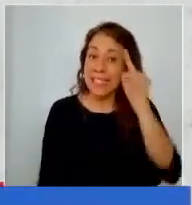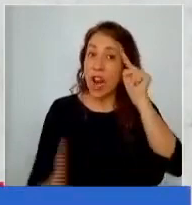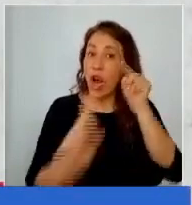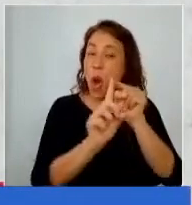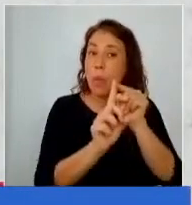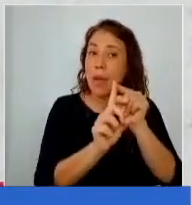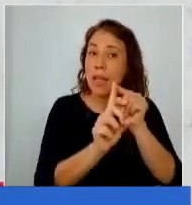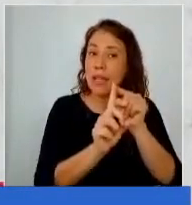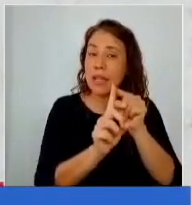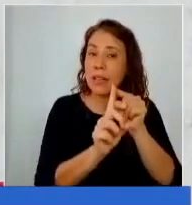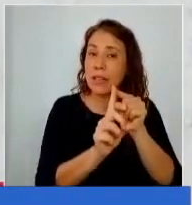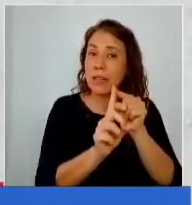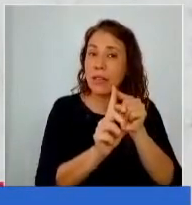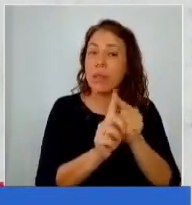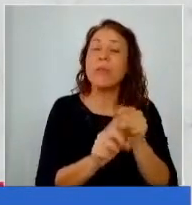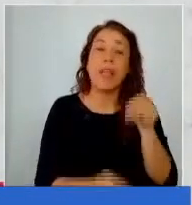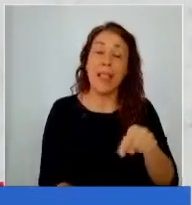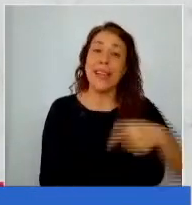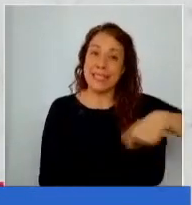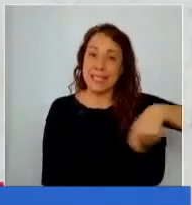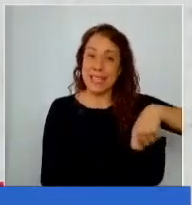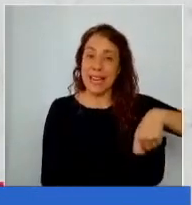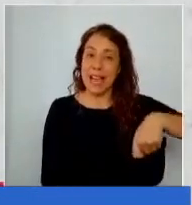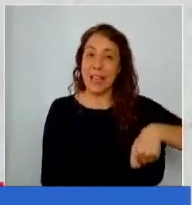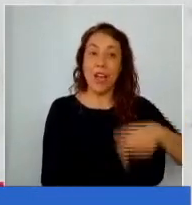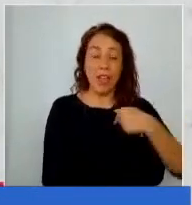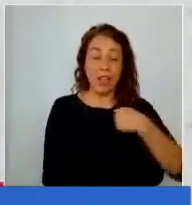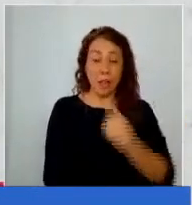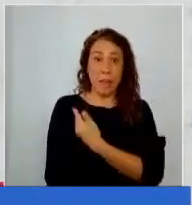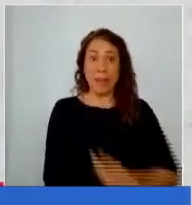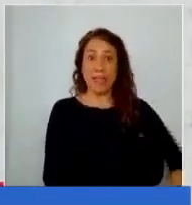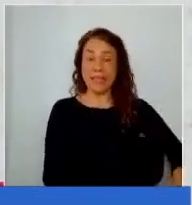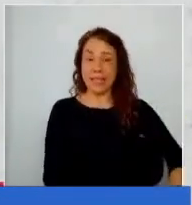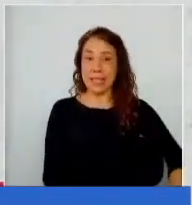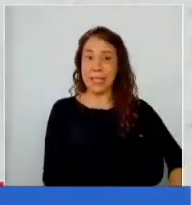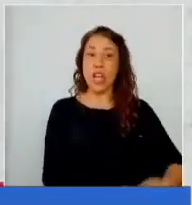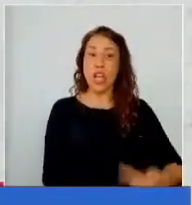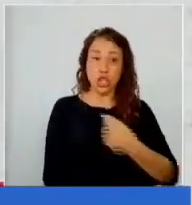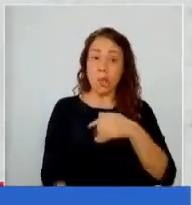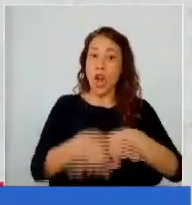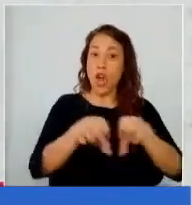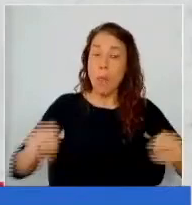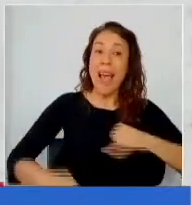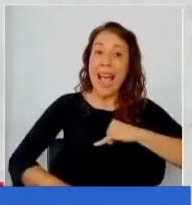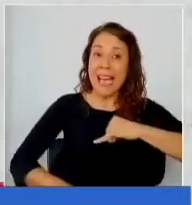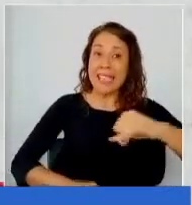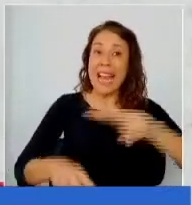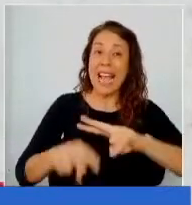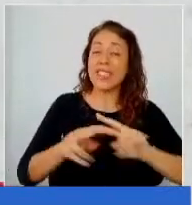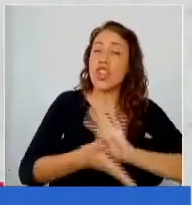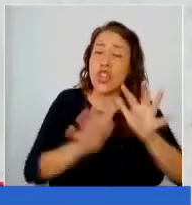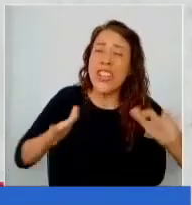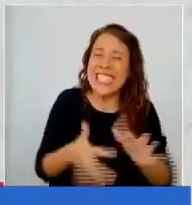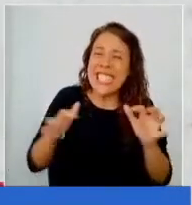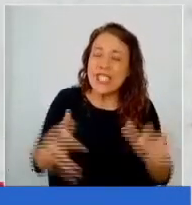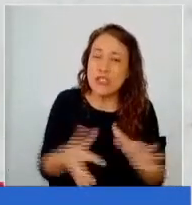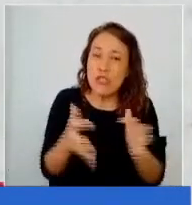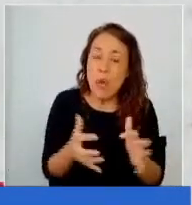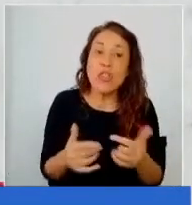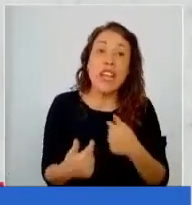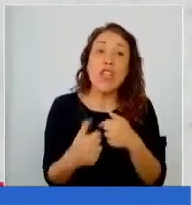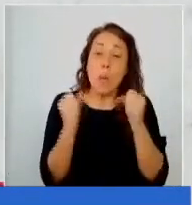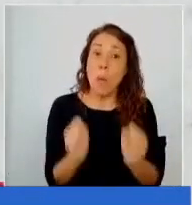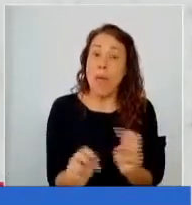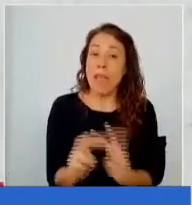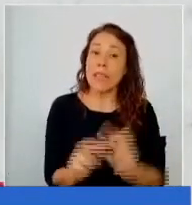del senado y desde esta presidencia me comprometo a continuar realizando todos los esfuerzos que estén en el alcance para que